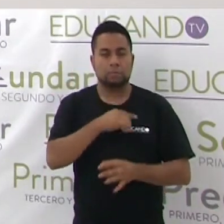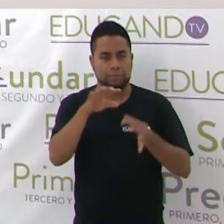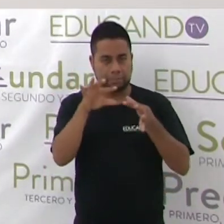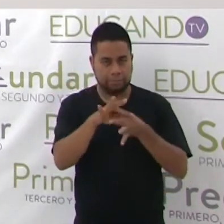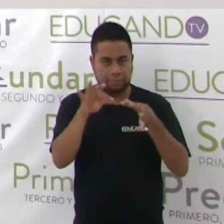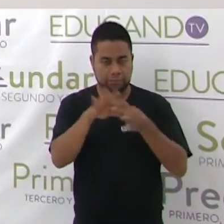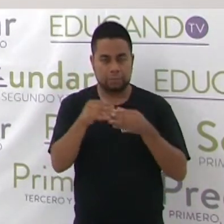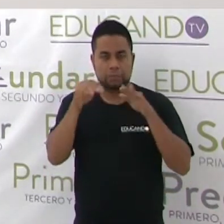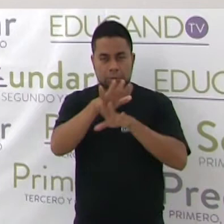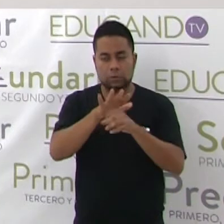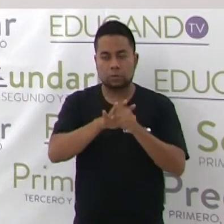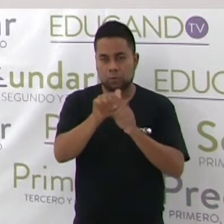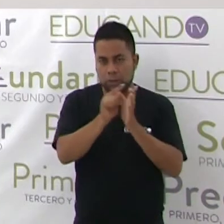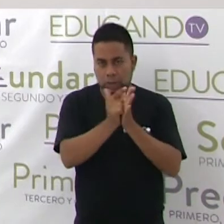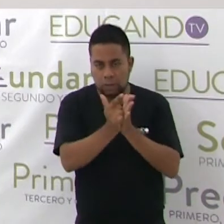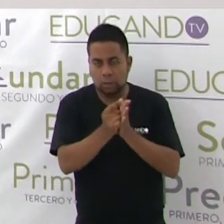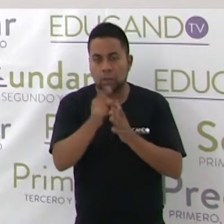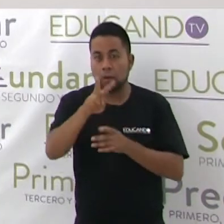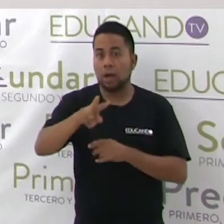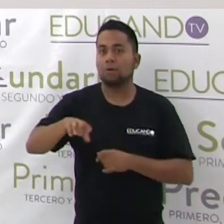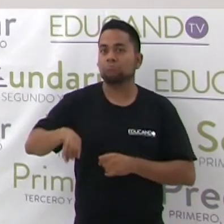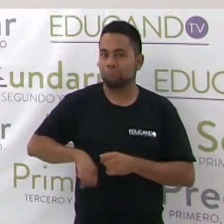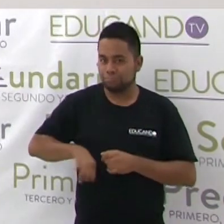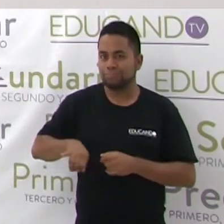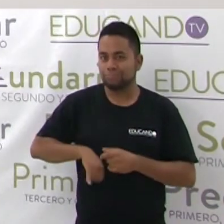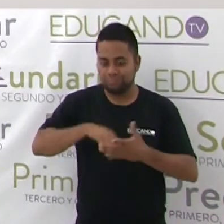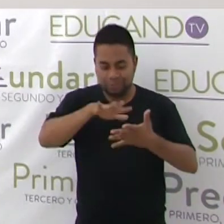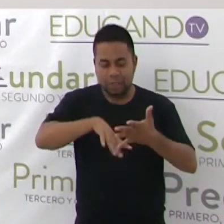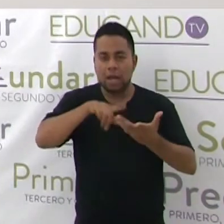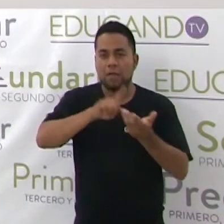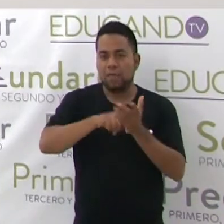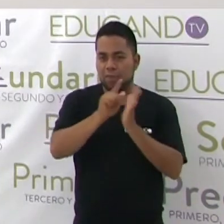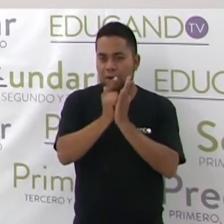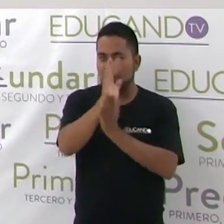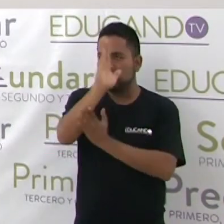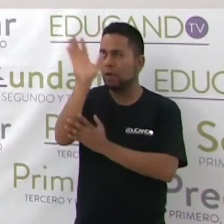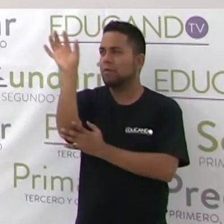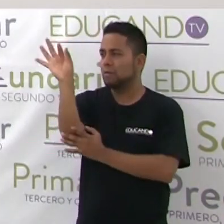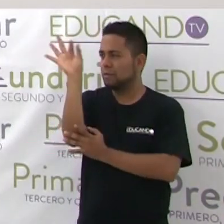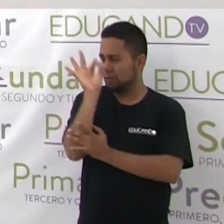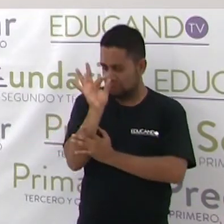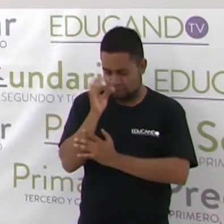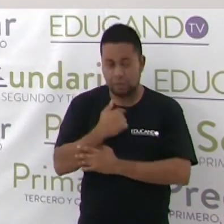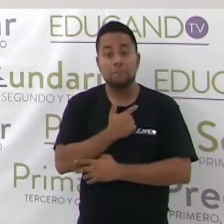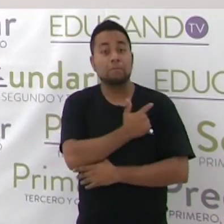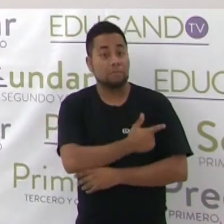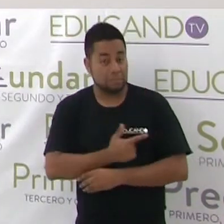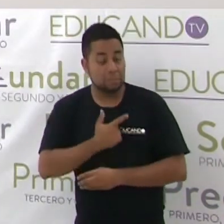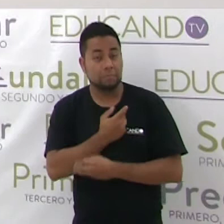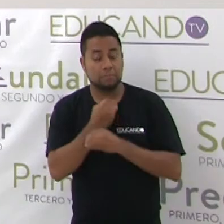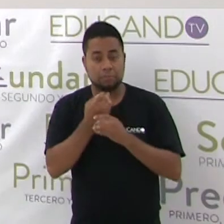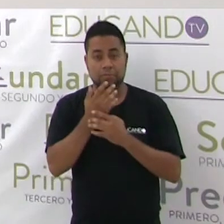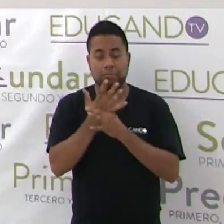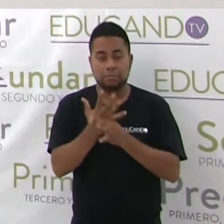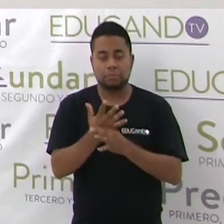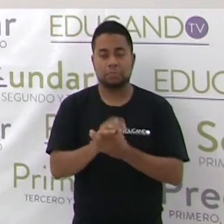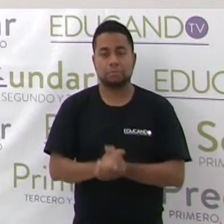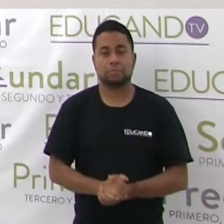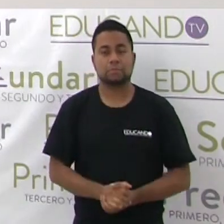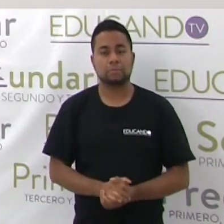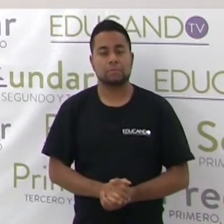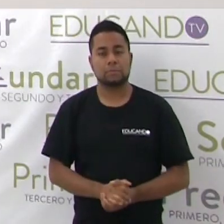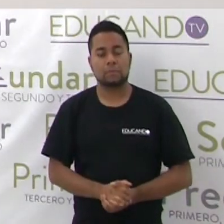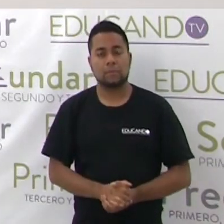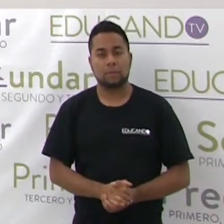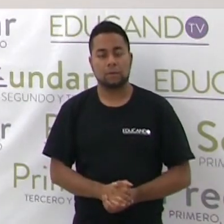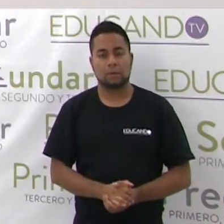sobre un librito que encontré muy interesante en la biblioteca, que me gustó mucho. Dice, así se